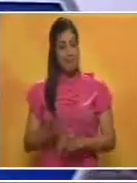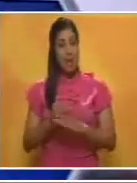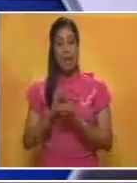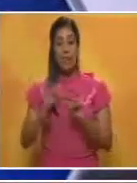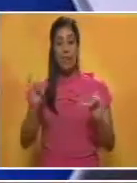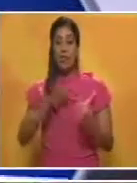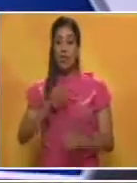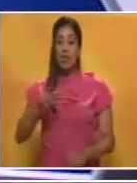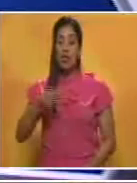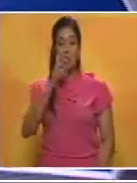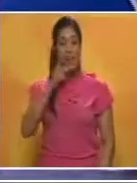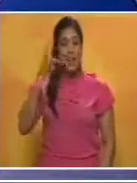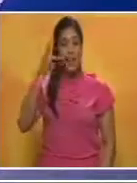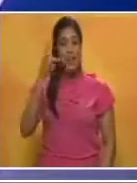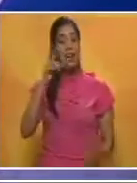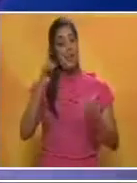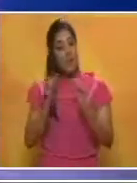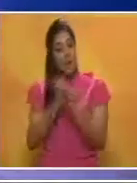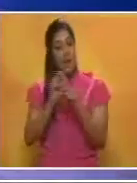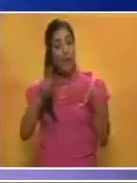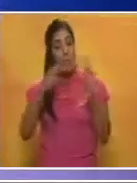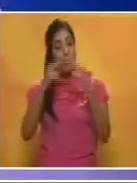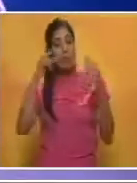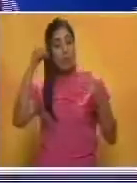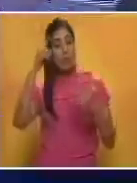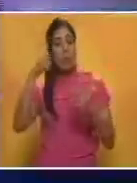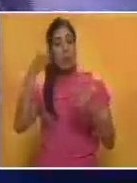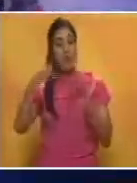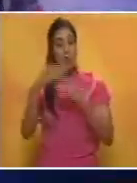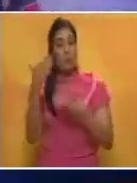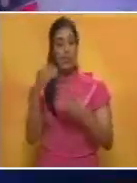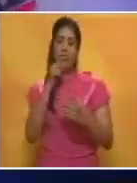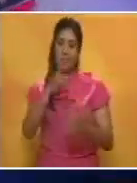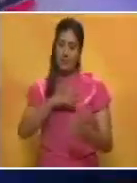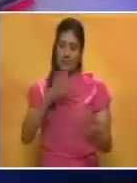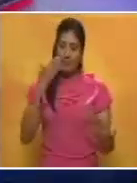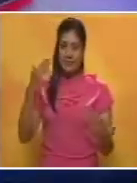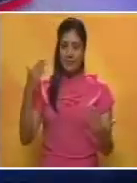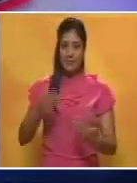Así llegamos al final. Soy Karelis Cuadros y los espero en una próxima emisión de Estrenos y Estrellas por su noticiero Venevisión.